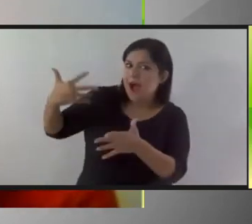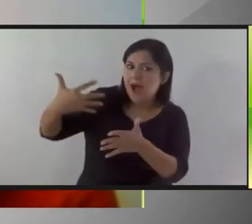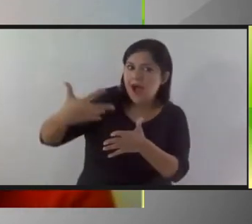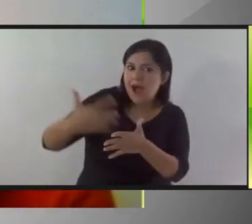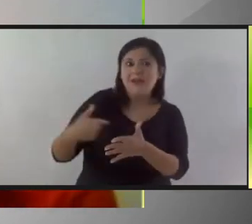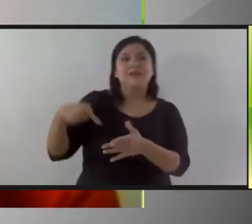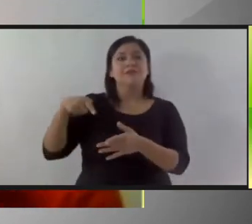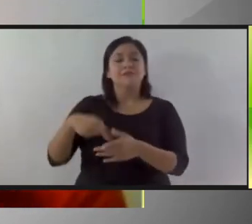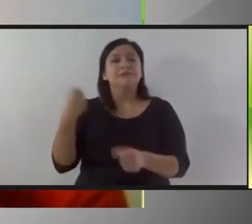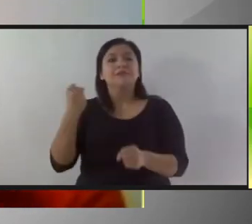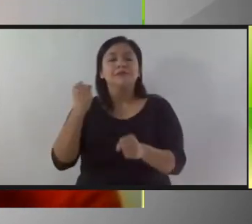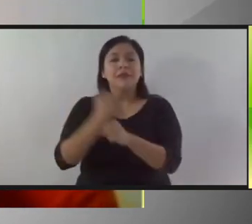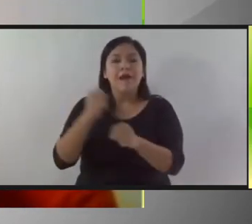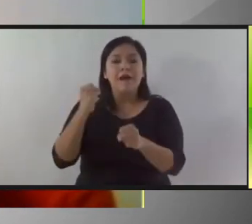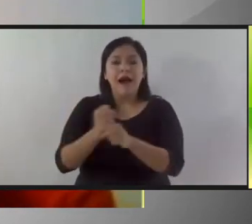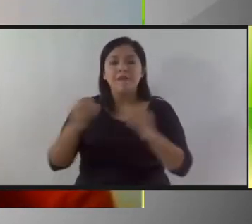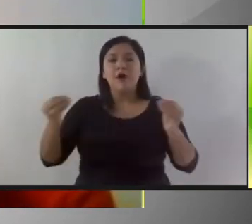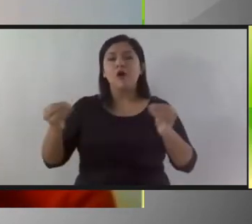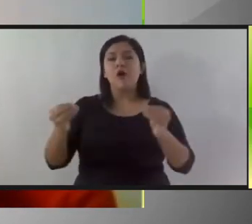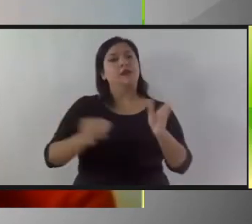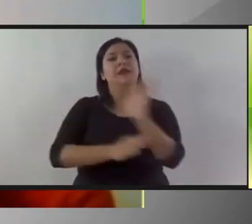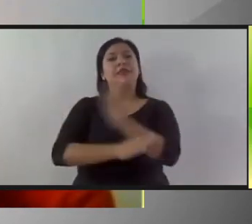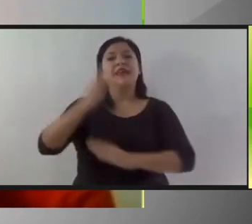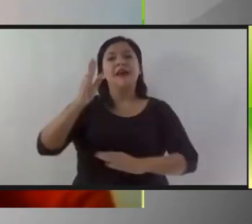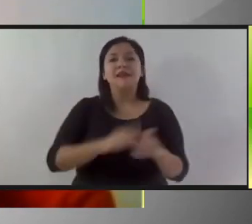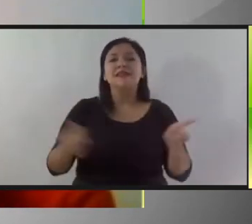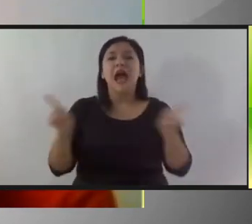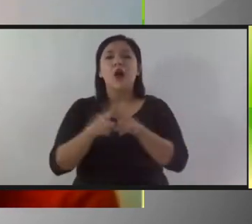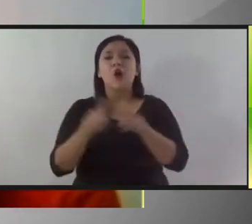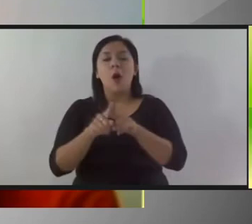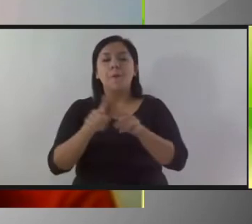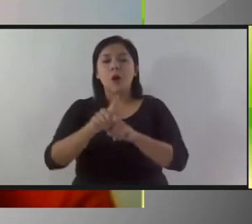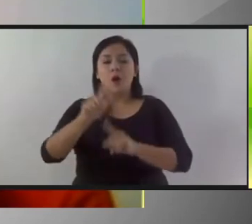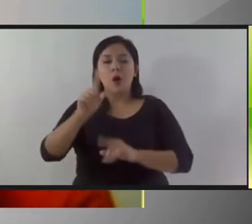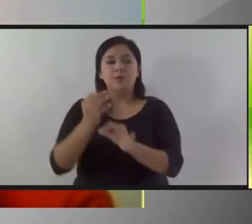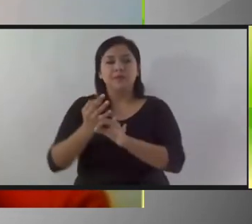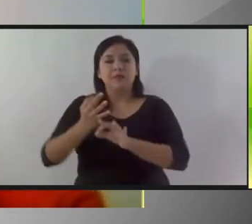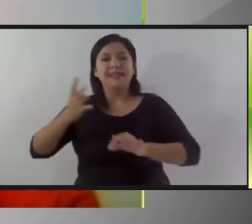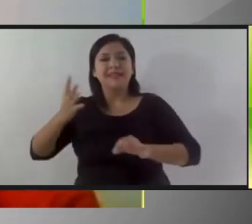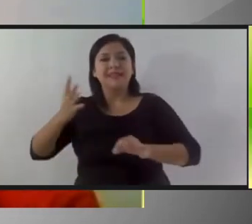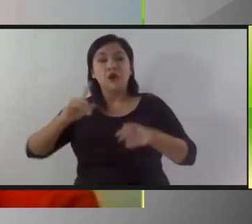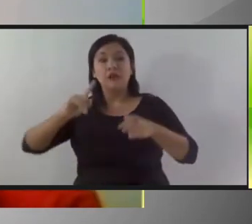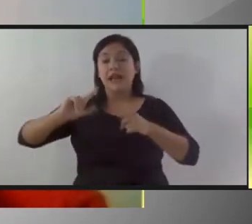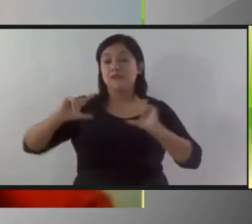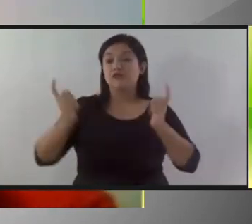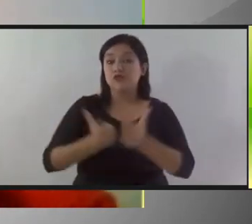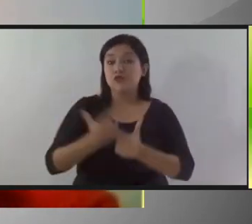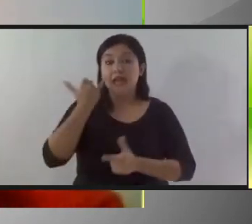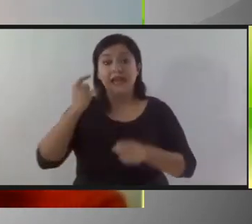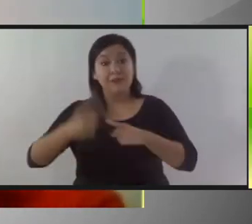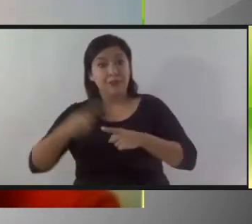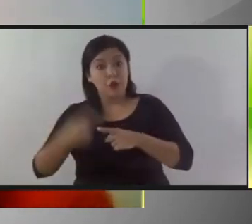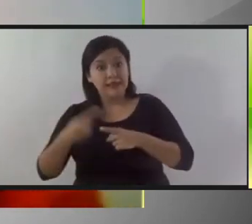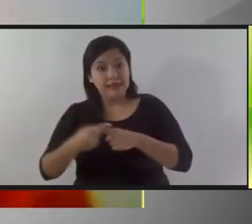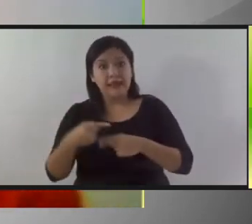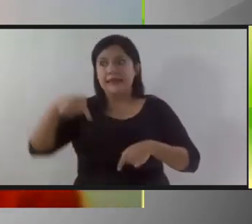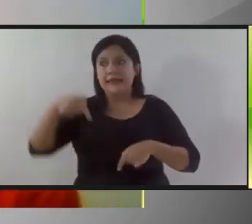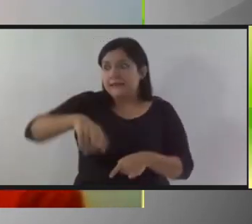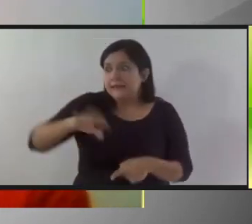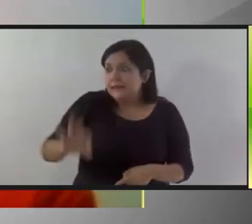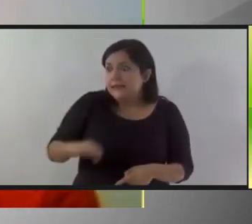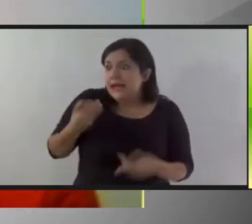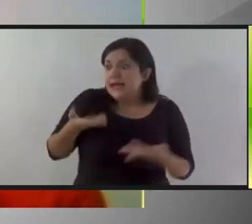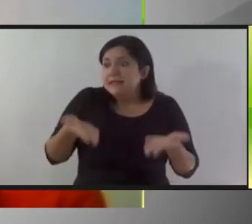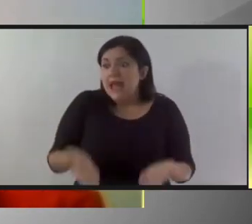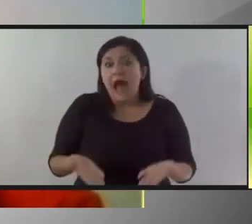capacitación virtual, la discapacidad como categoría social y política. Este año fue un gran desafío para todos